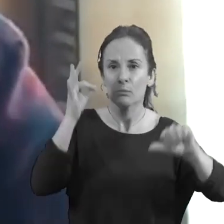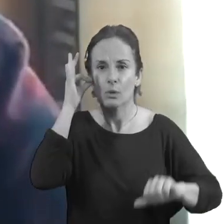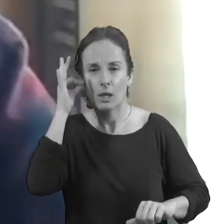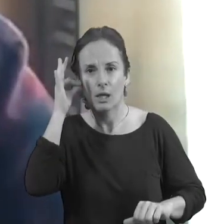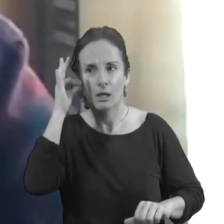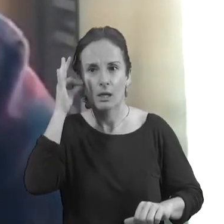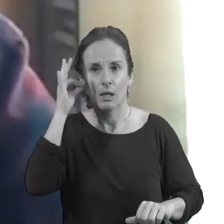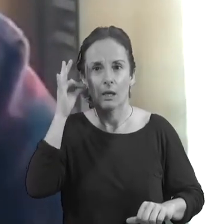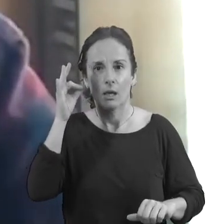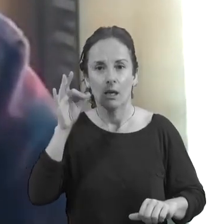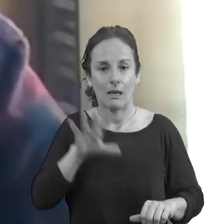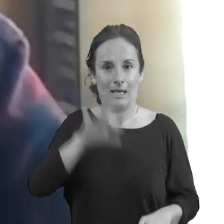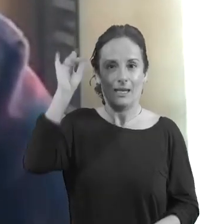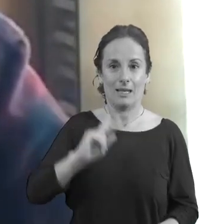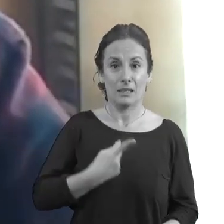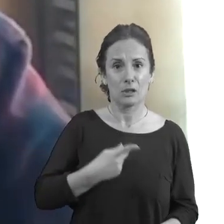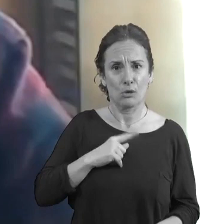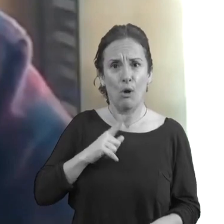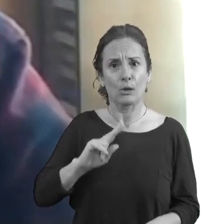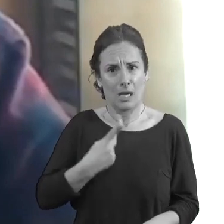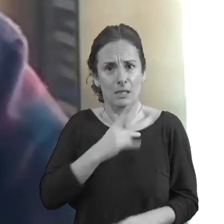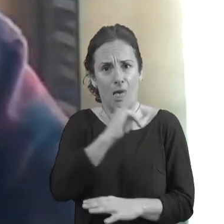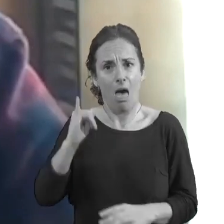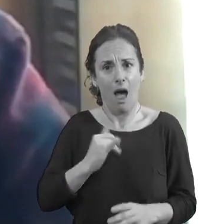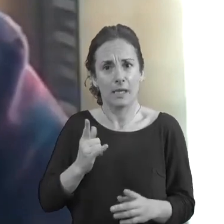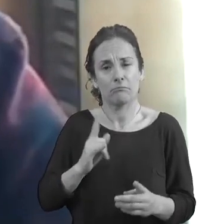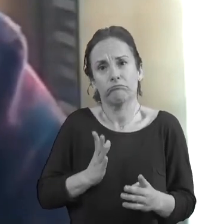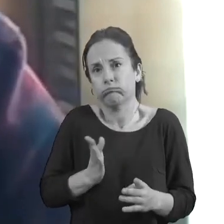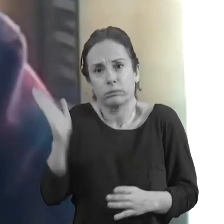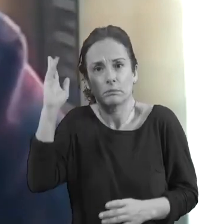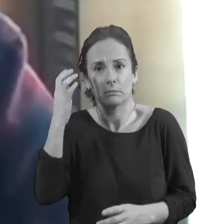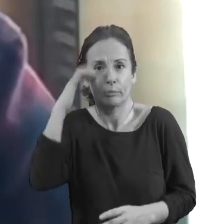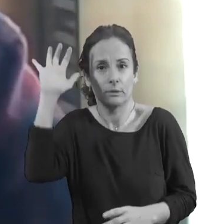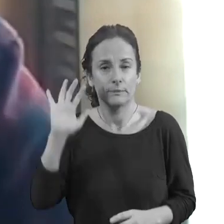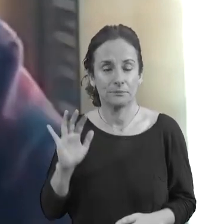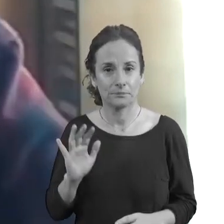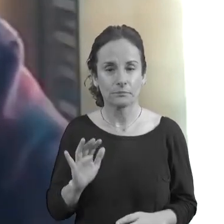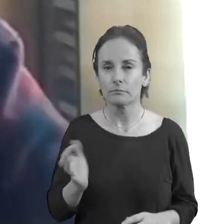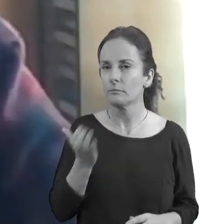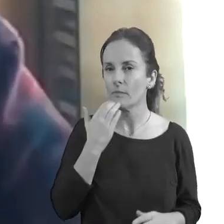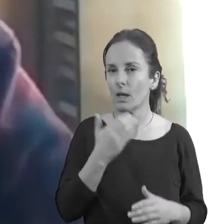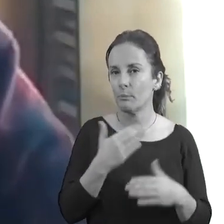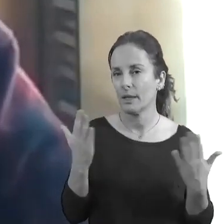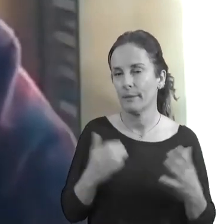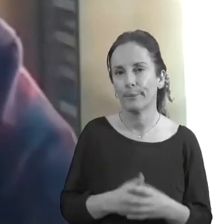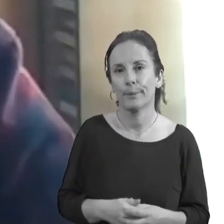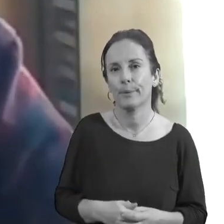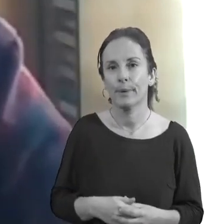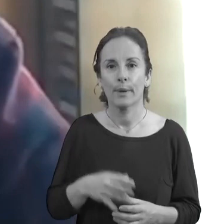sexo y de género, pero esta figura de la lesbiana de Wittig tiene muchas hermanas, podríamos decir. Fíjate, por ejemplo, la